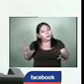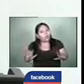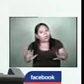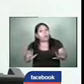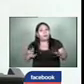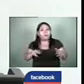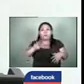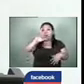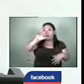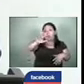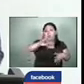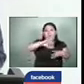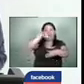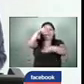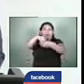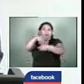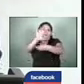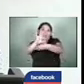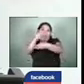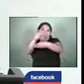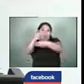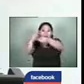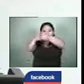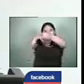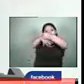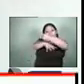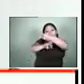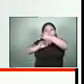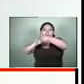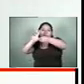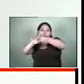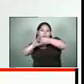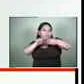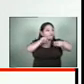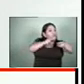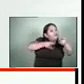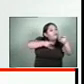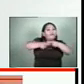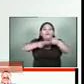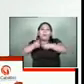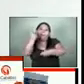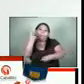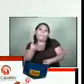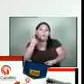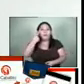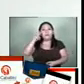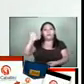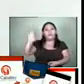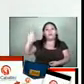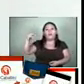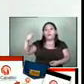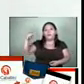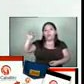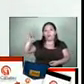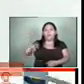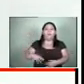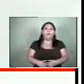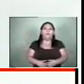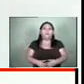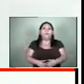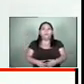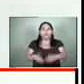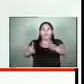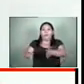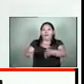de las tres Fiscalías Adjuntas que van a dirigir todo el trabajo de los fiscales a nivel nacional. A la Fiscalía de